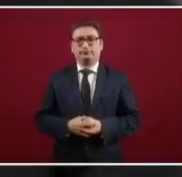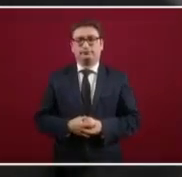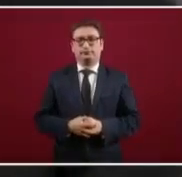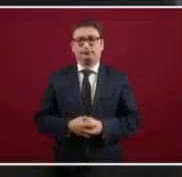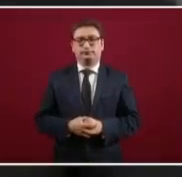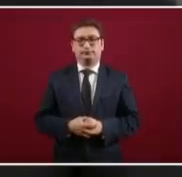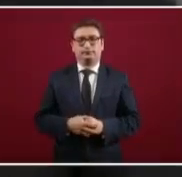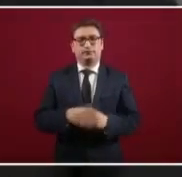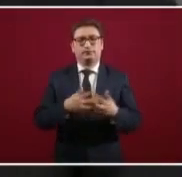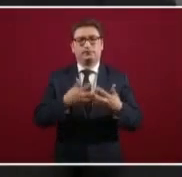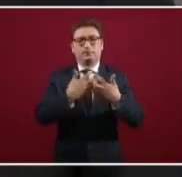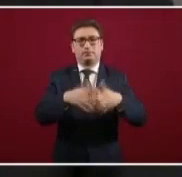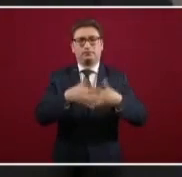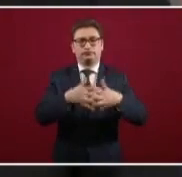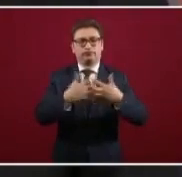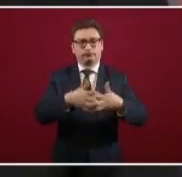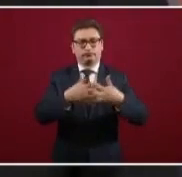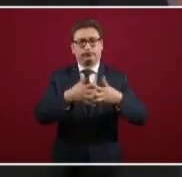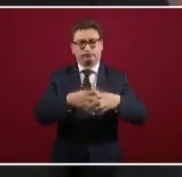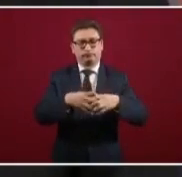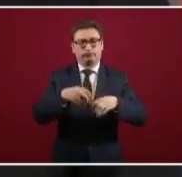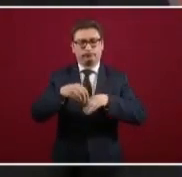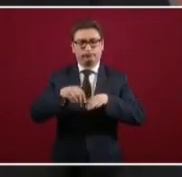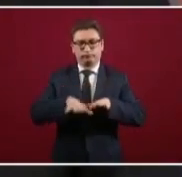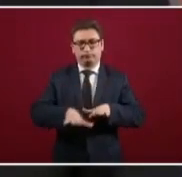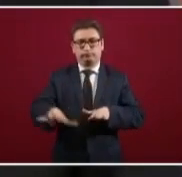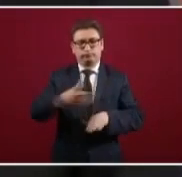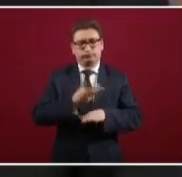que tira el concreto hidráulico